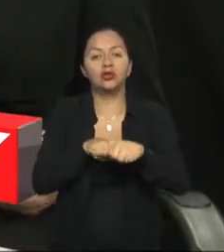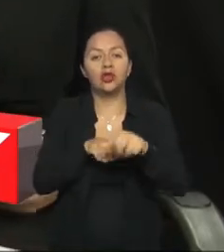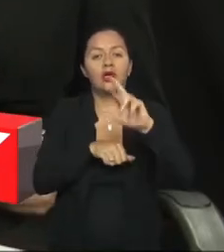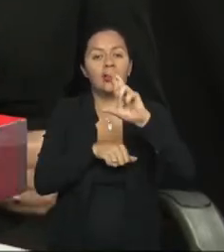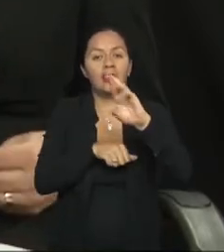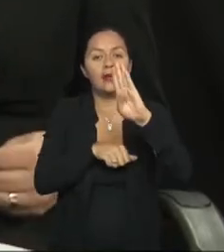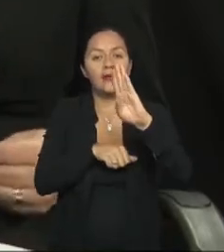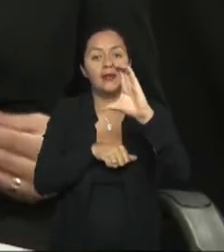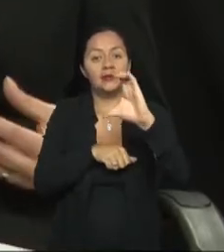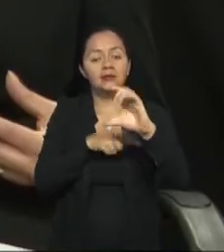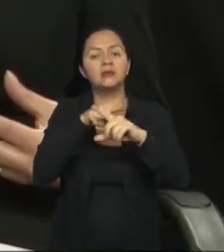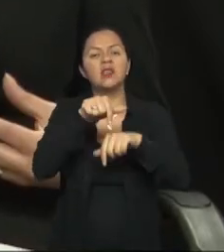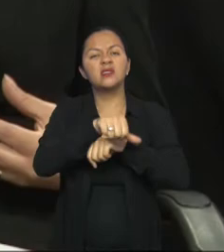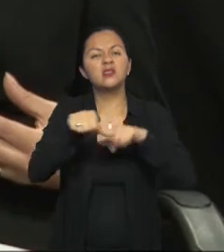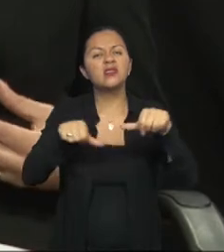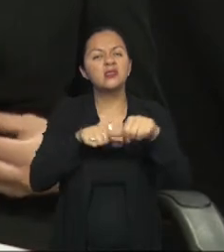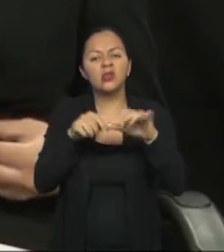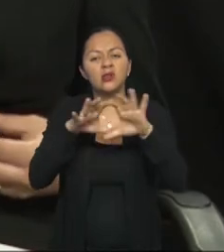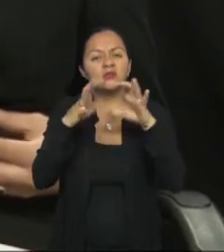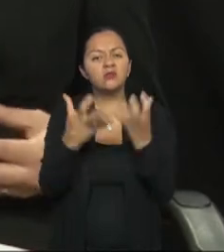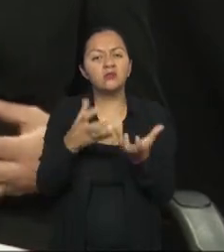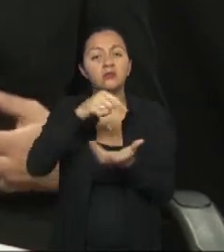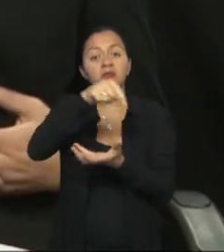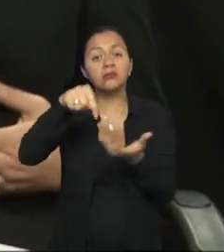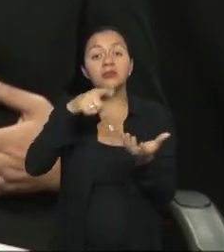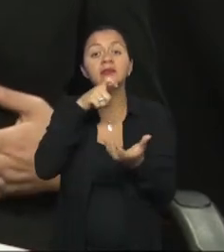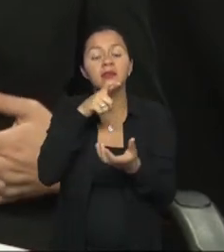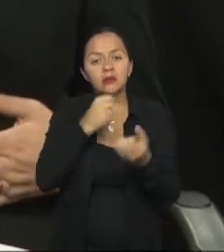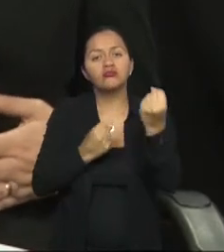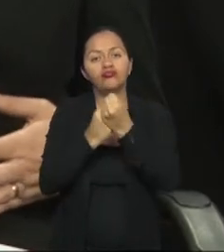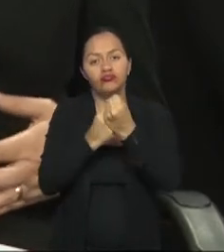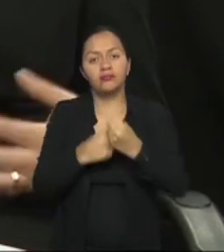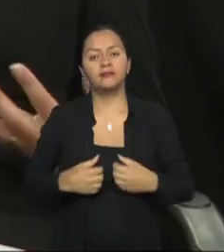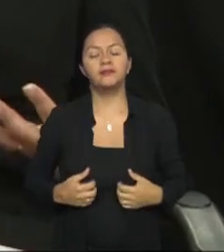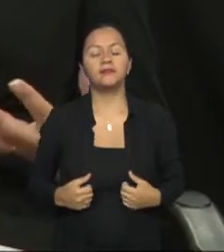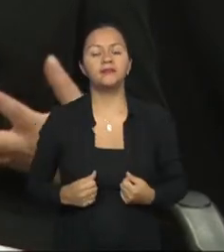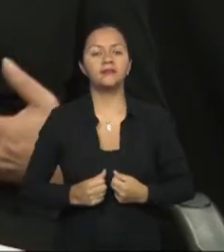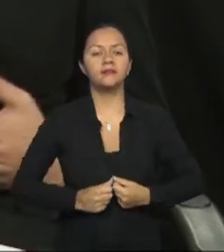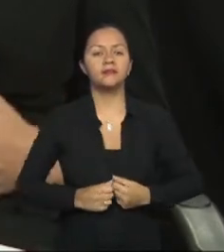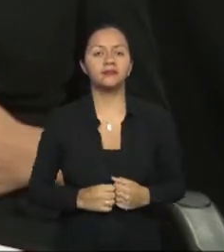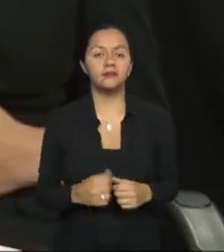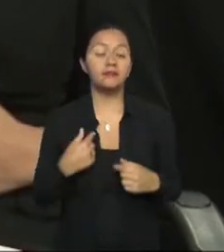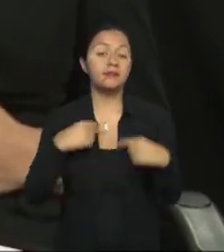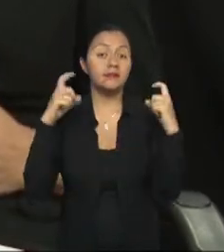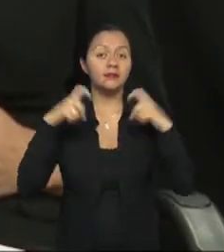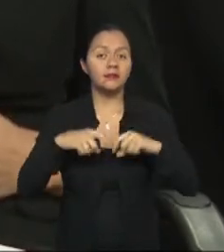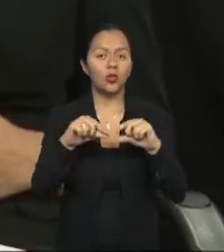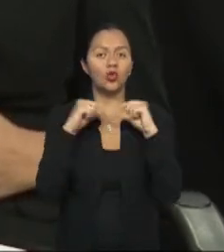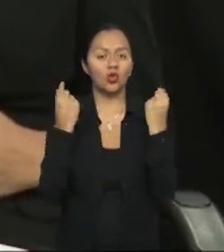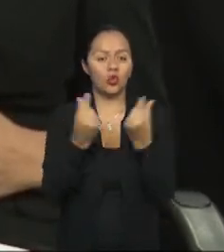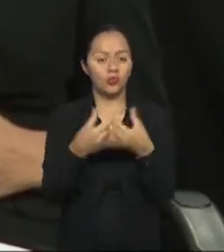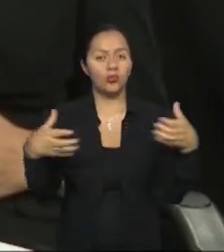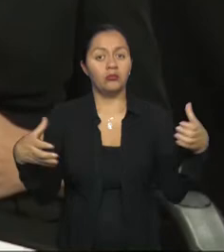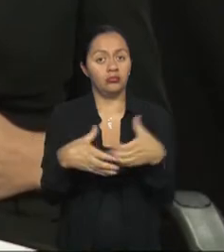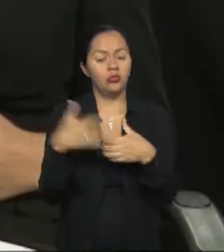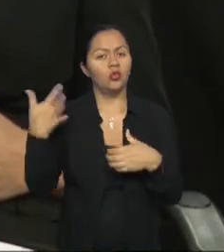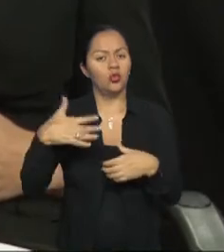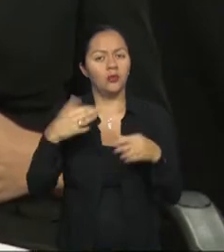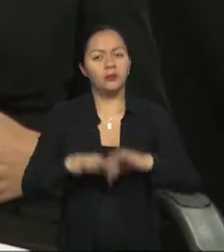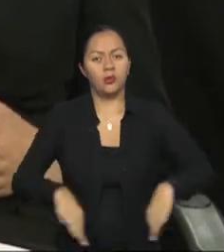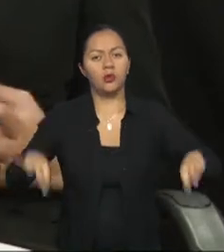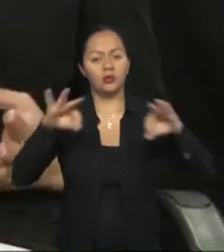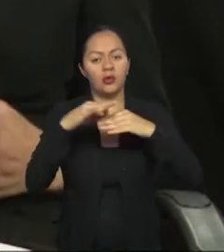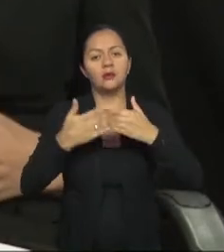RBC, nuestra asesora global, va a estar también presente ahí, pues. Tenemos un grupo muy, muy interesante